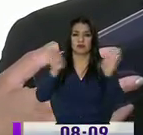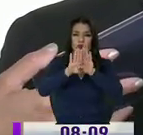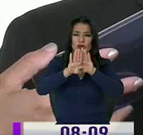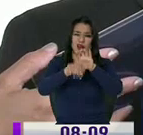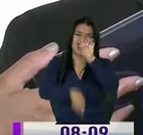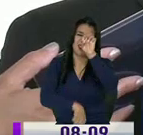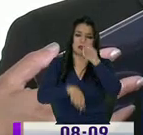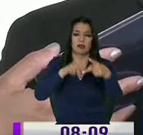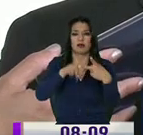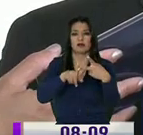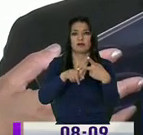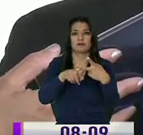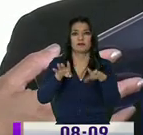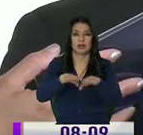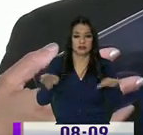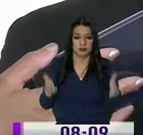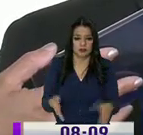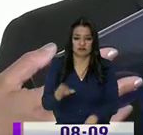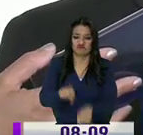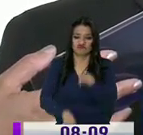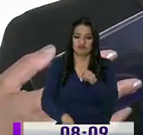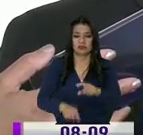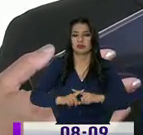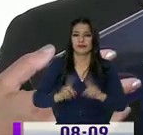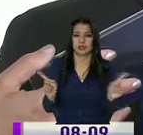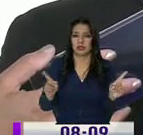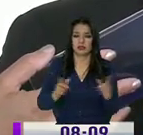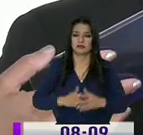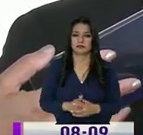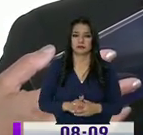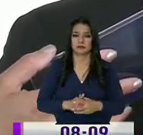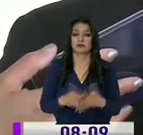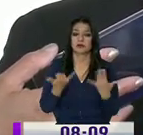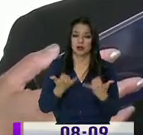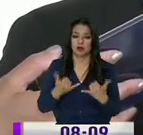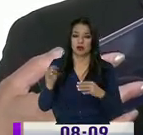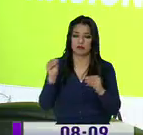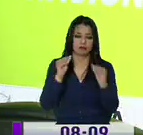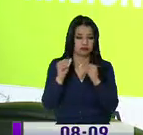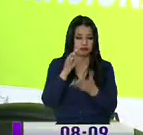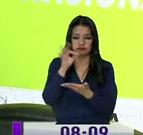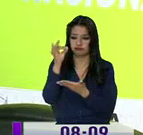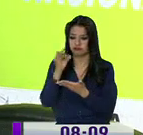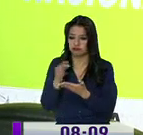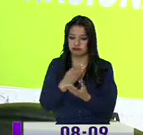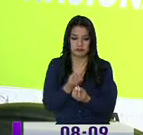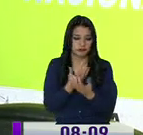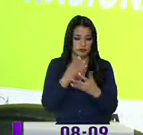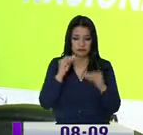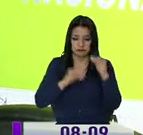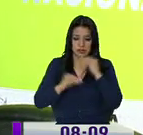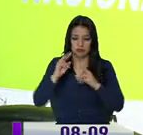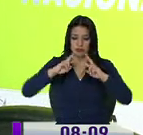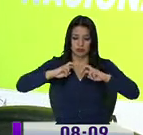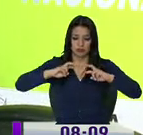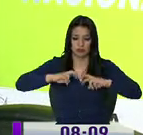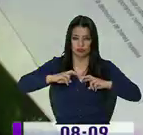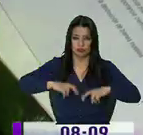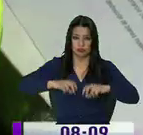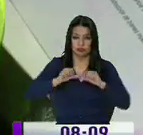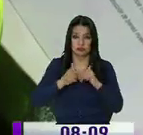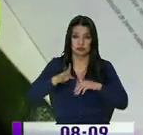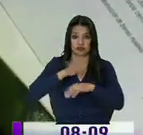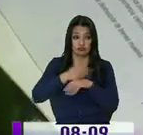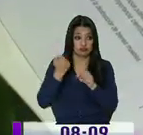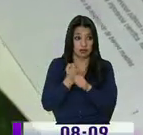dañadas, escritorios dañados, etcétera. Eso lo estamos levantando en este momento. Finalmente indicó que el legislativo reanudará su